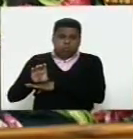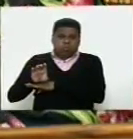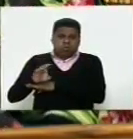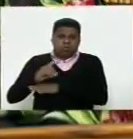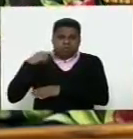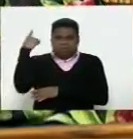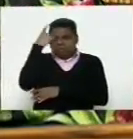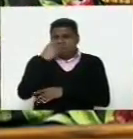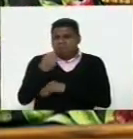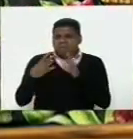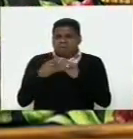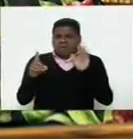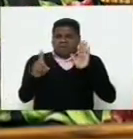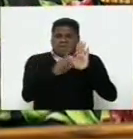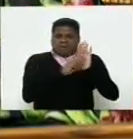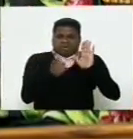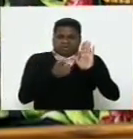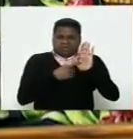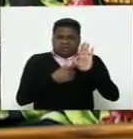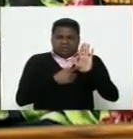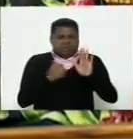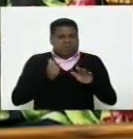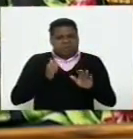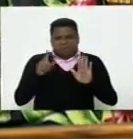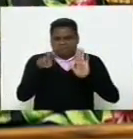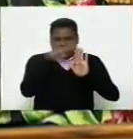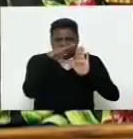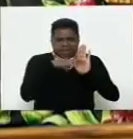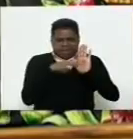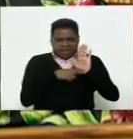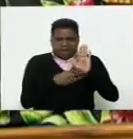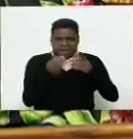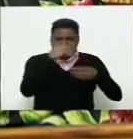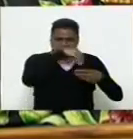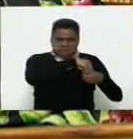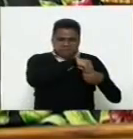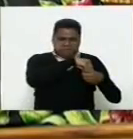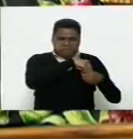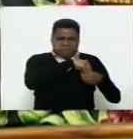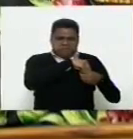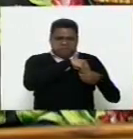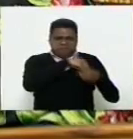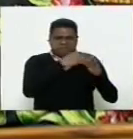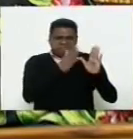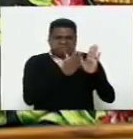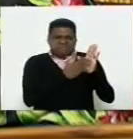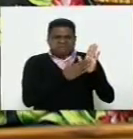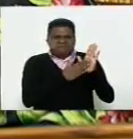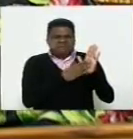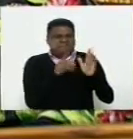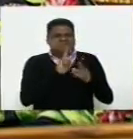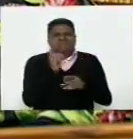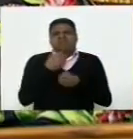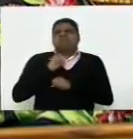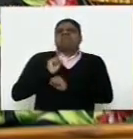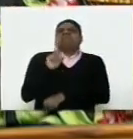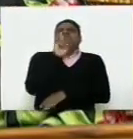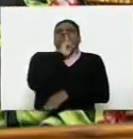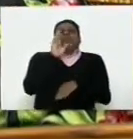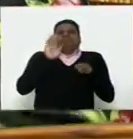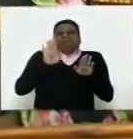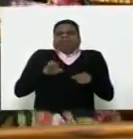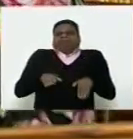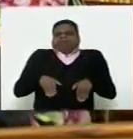cualquiera de los derechos o garantías previstos en este decreto constituyente, se abstuviere de hacerlo